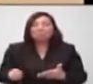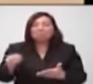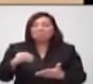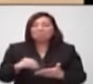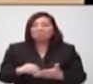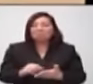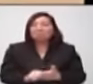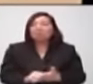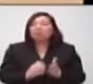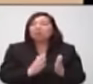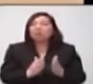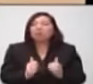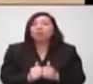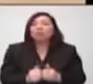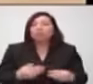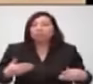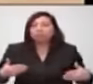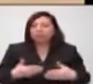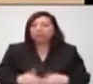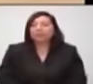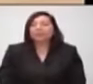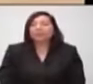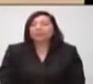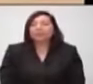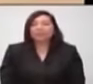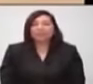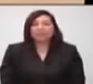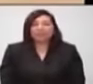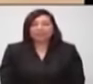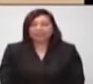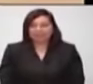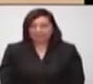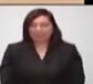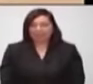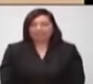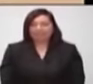implementando paulatinamente los corredores. La próxima lámina.